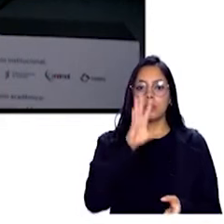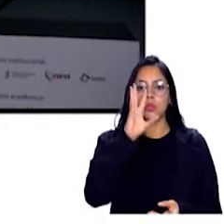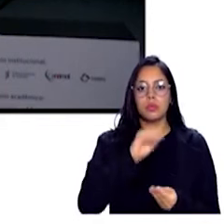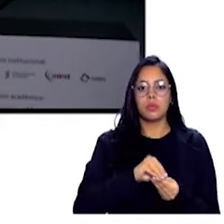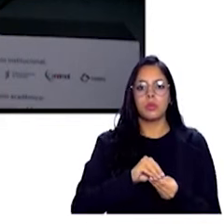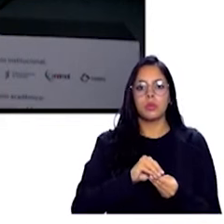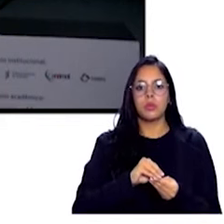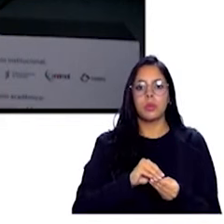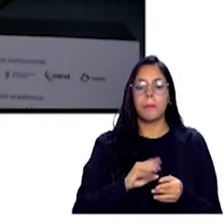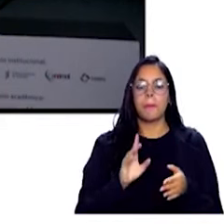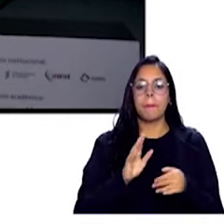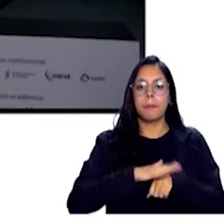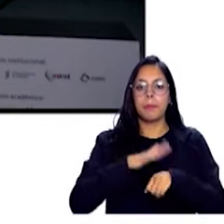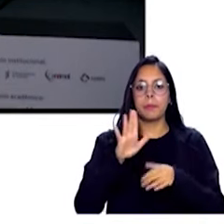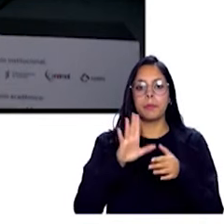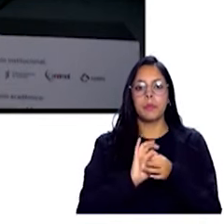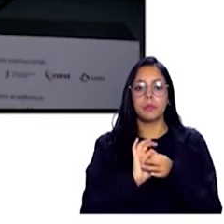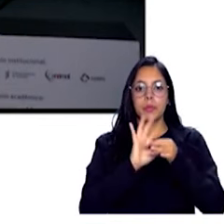queis